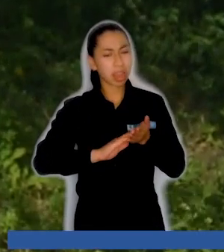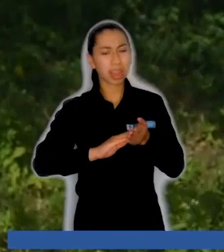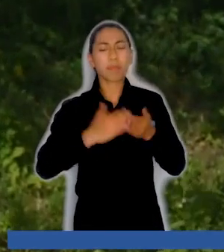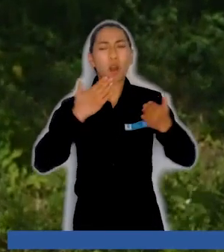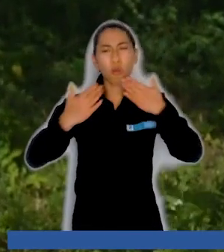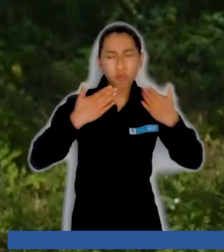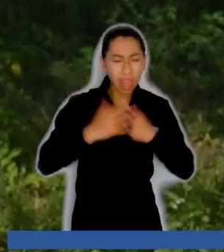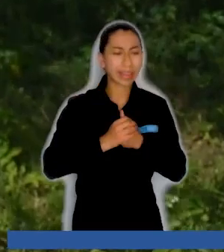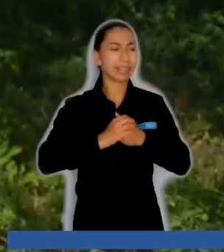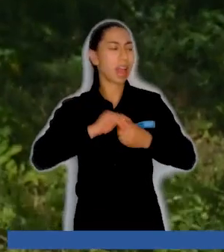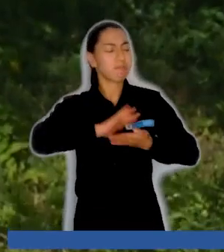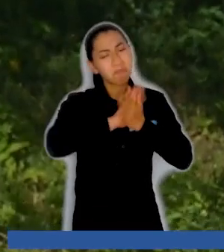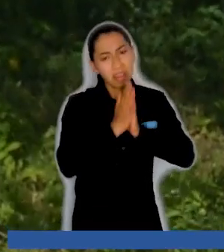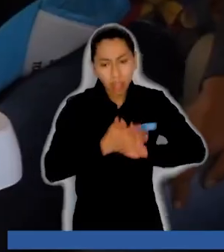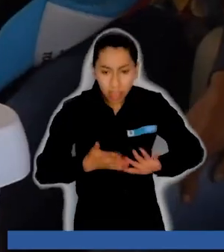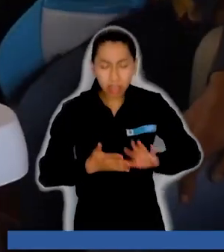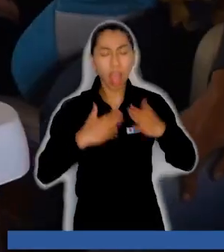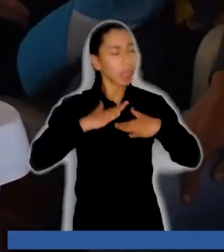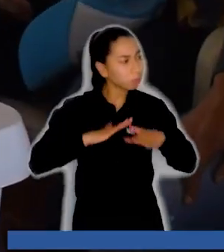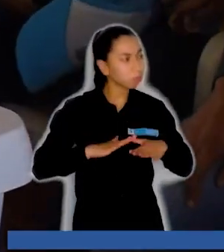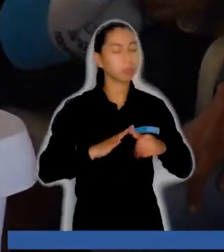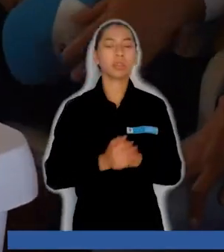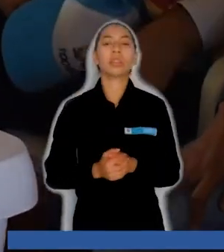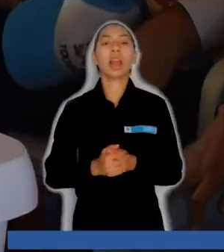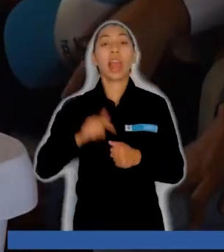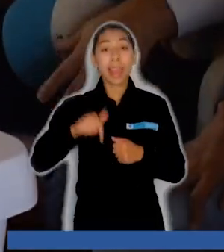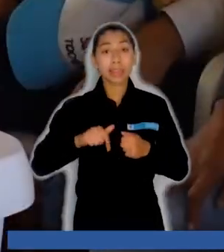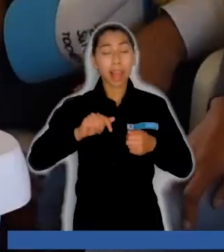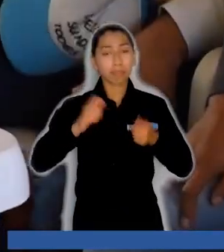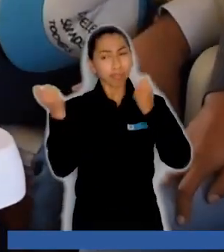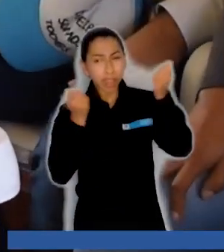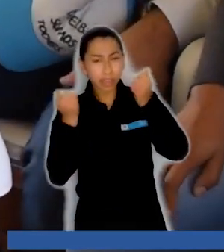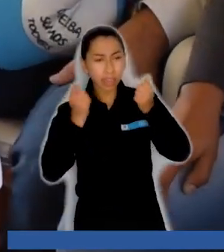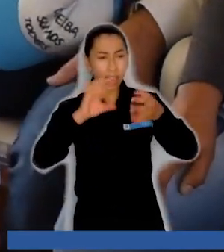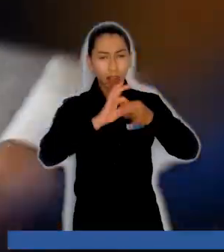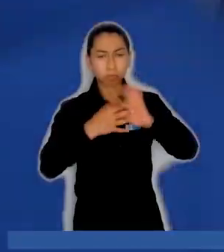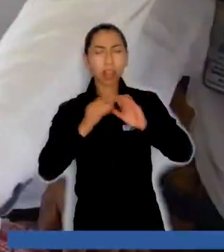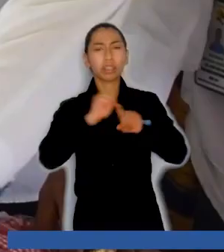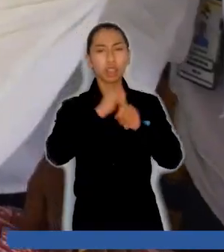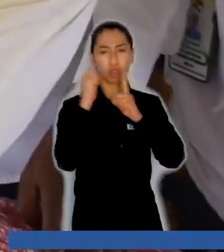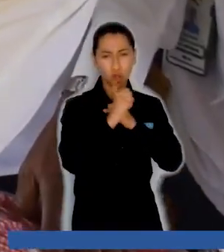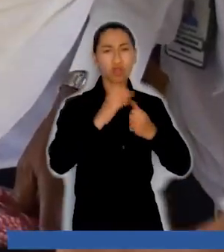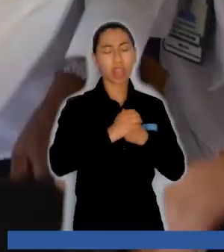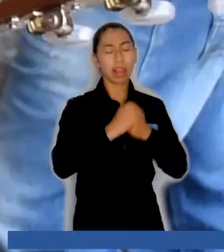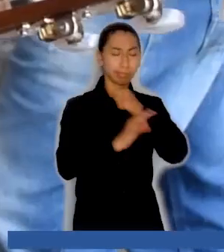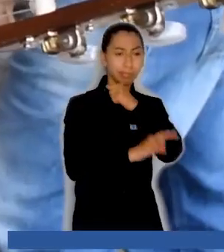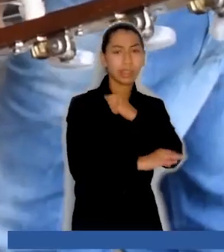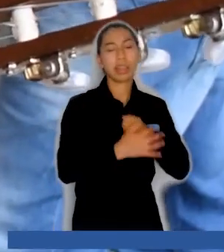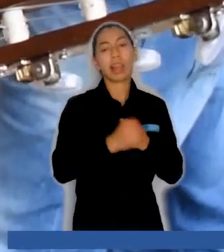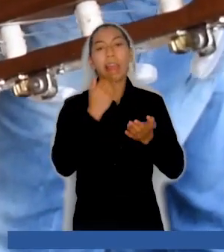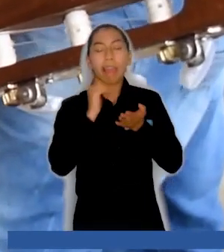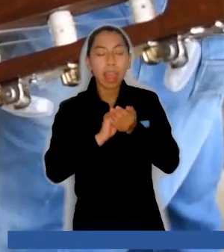confianza, mucha parte de la tranquilidad. Gracias a esta estrategia psicosocial se recuperaron lazos comunitarios, tradiciones